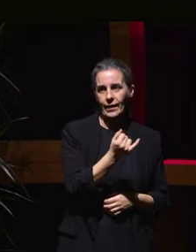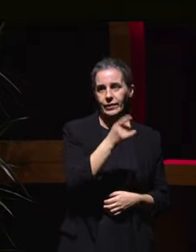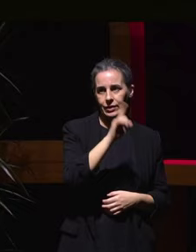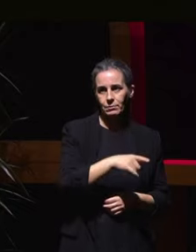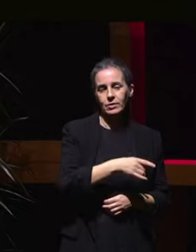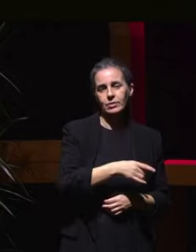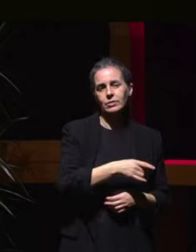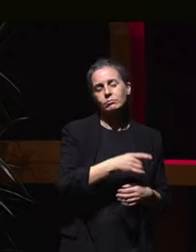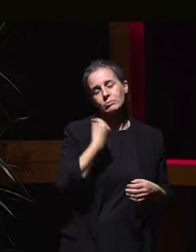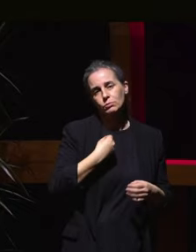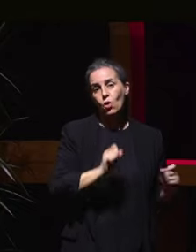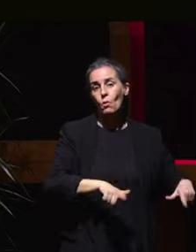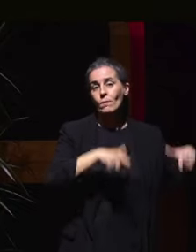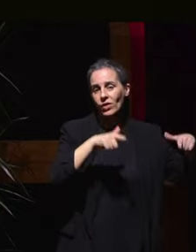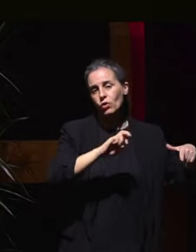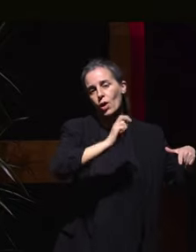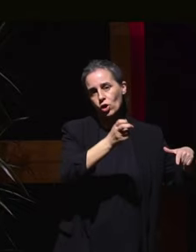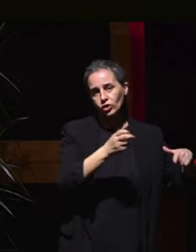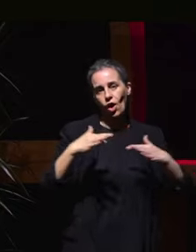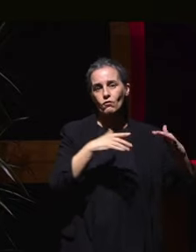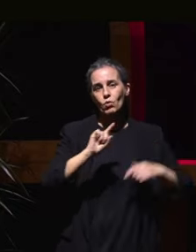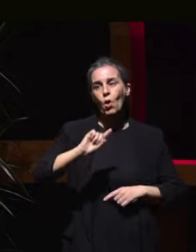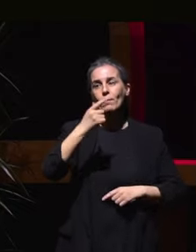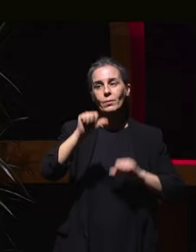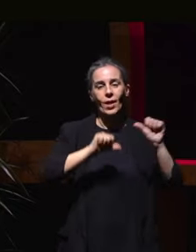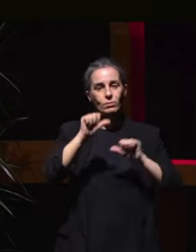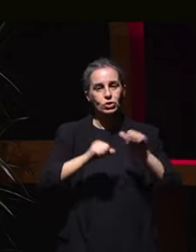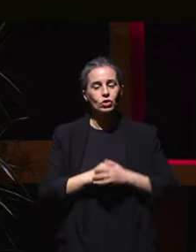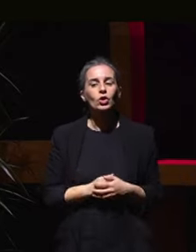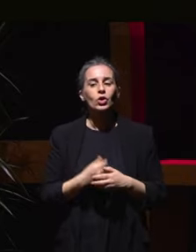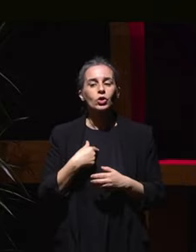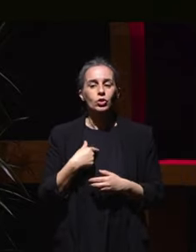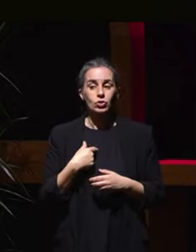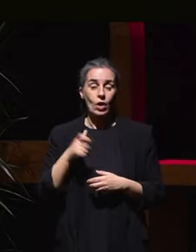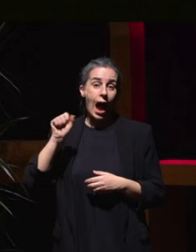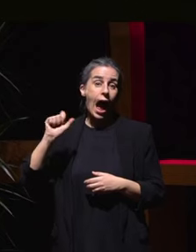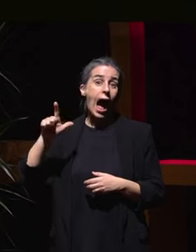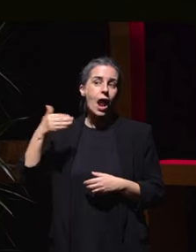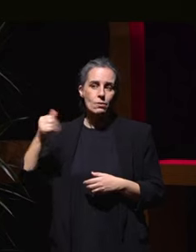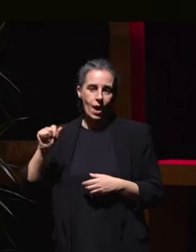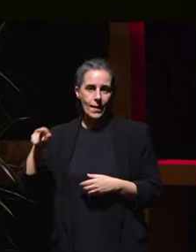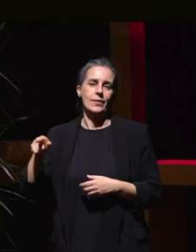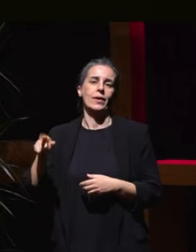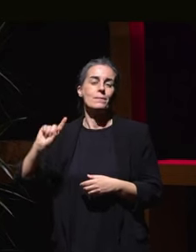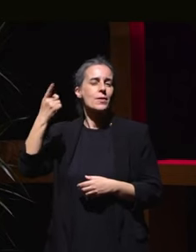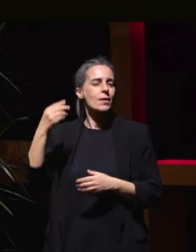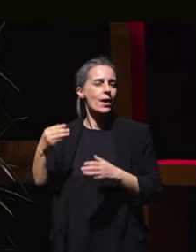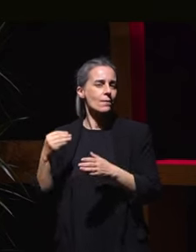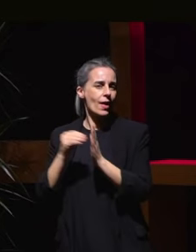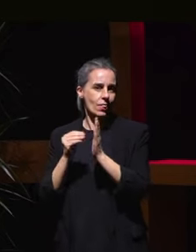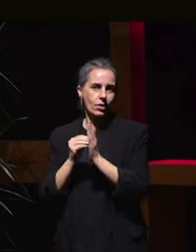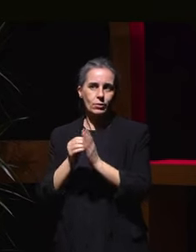outra plataforma que dá o fútbol de primeira división. Chocou e Alba Oliveros, a primeira vez que narrou ese